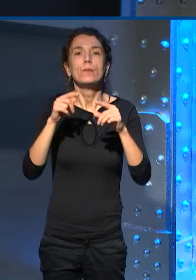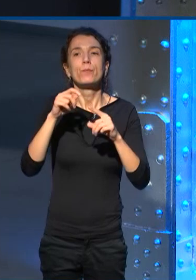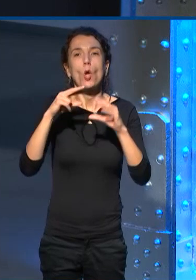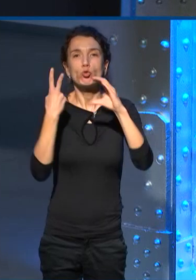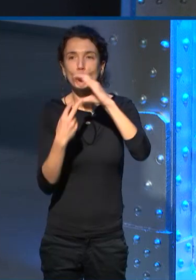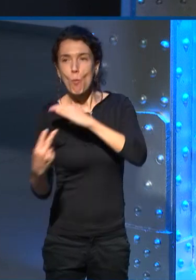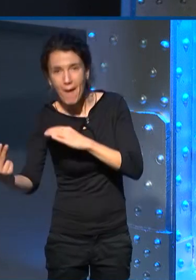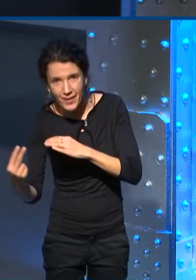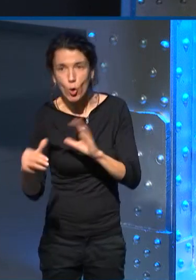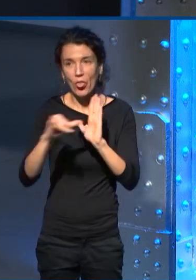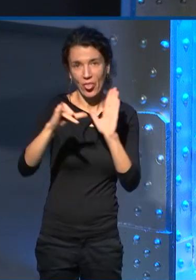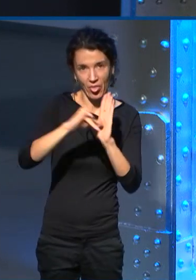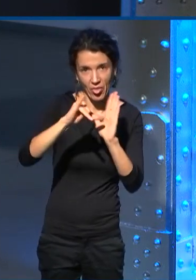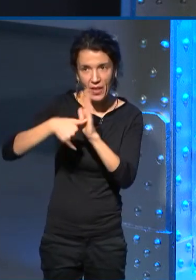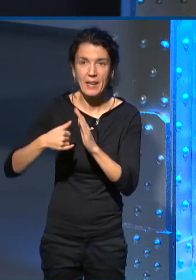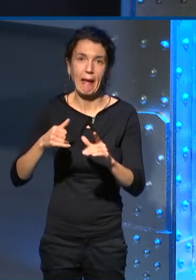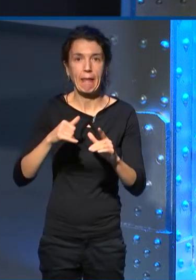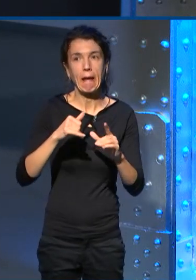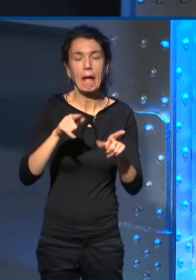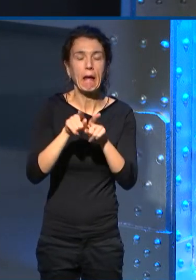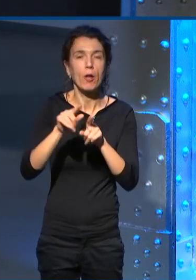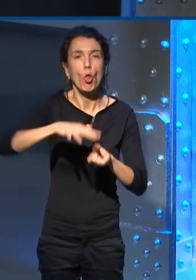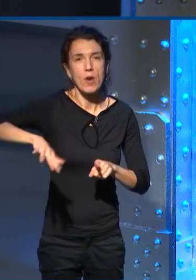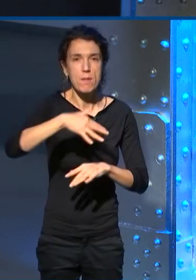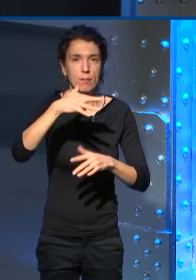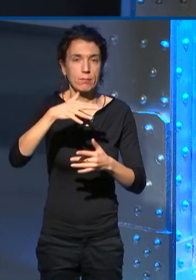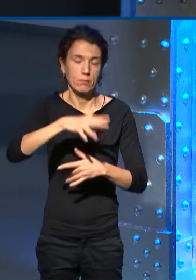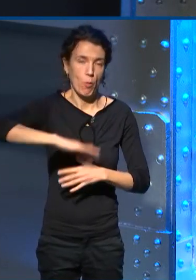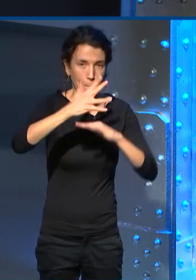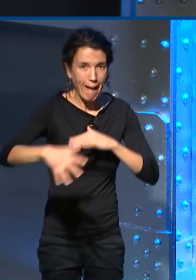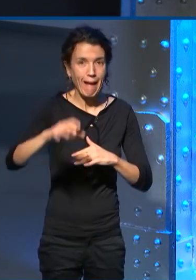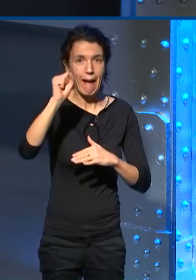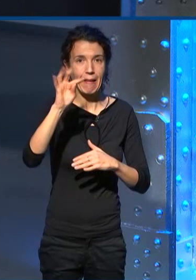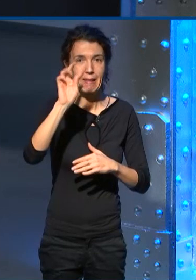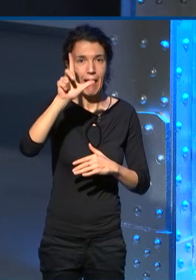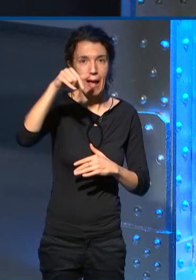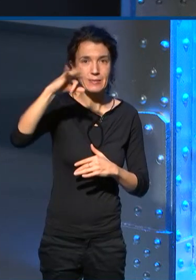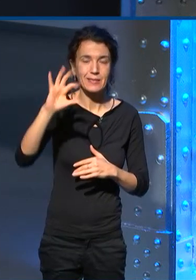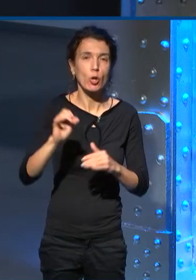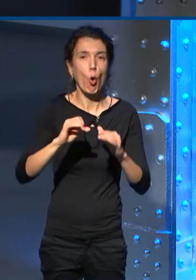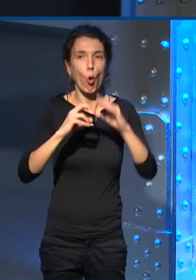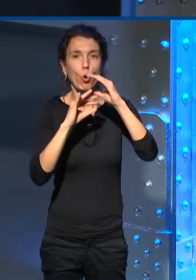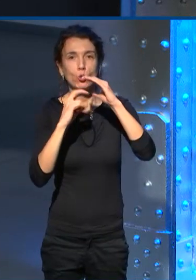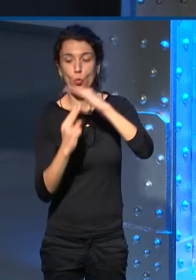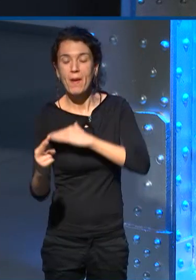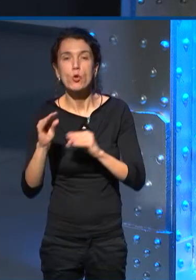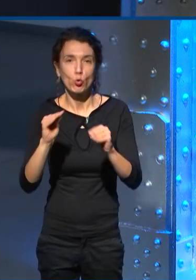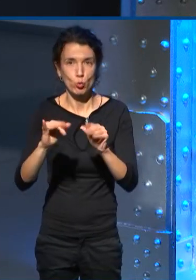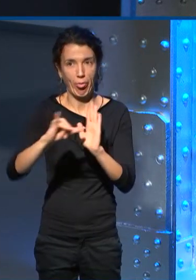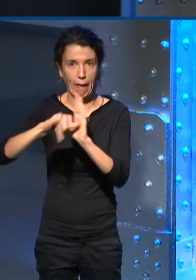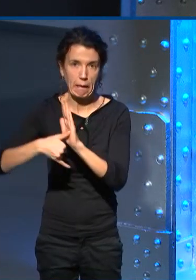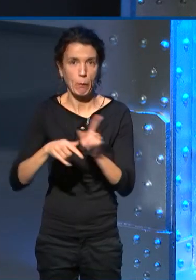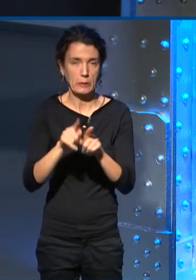nucleares posándose cerca de los cables de comunicaciones en el Atlántico. Y entonces, con todo eso, pero al final se va a la